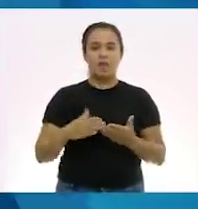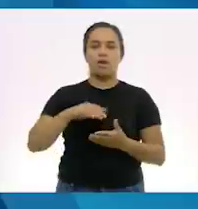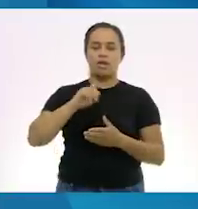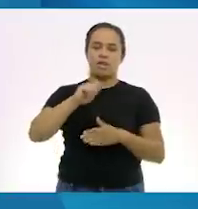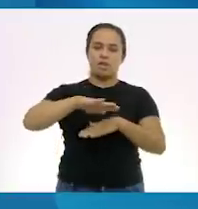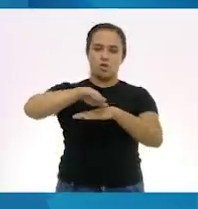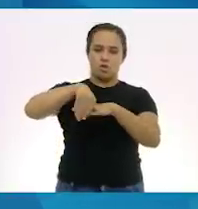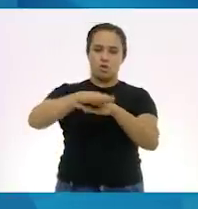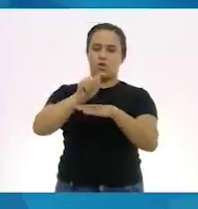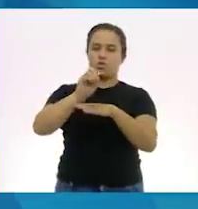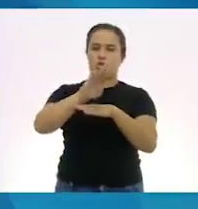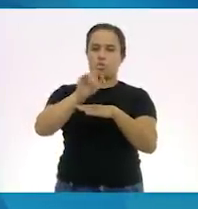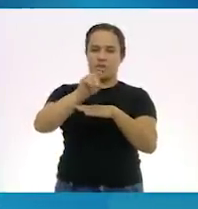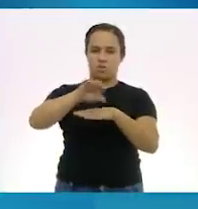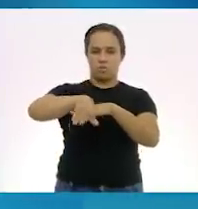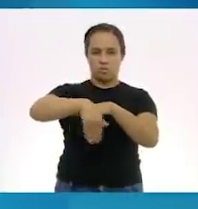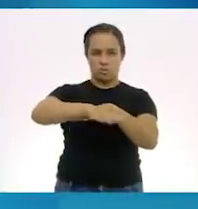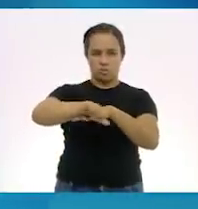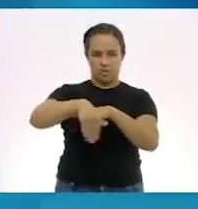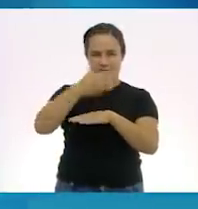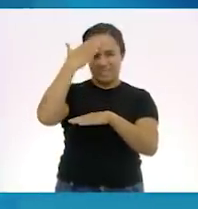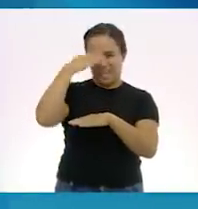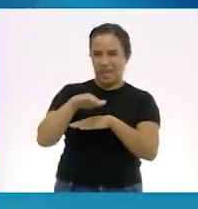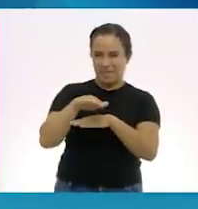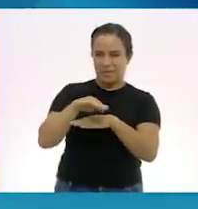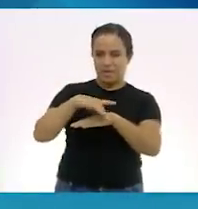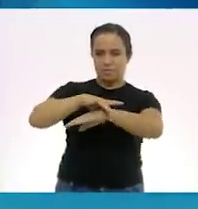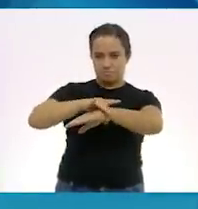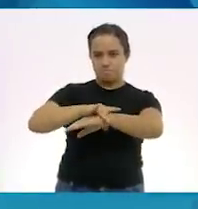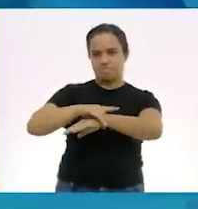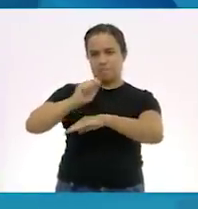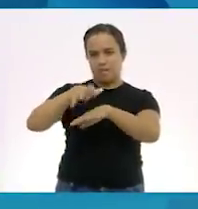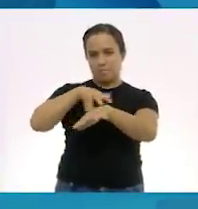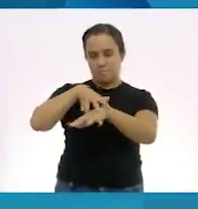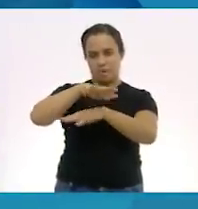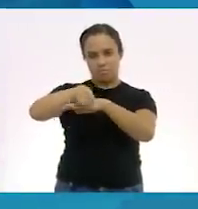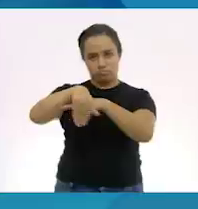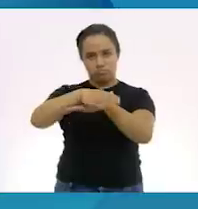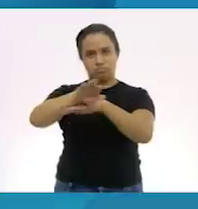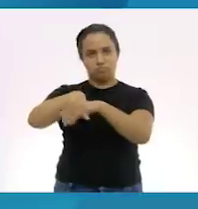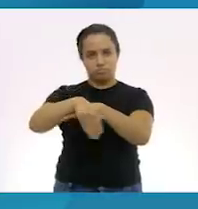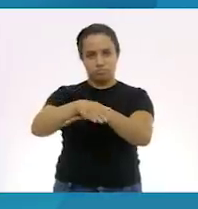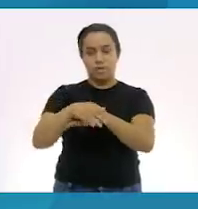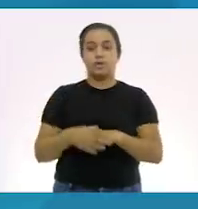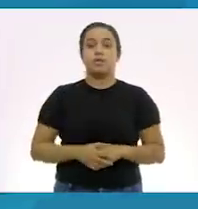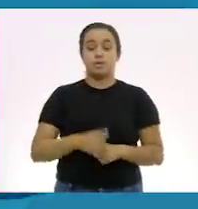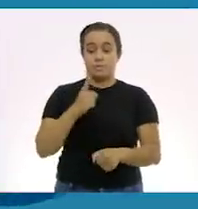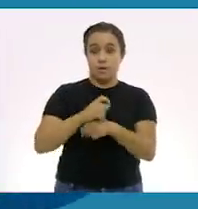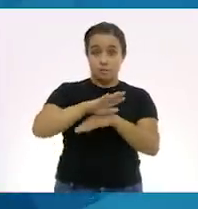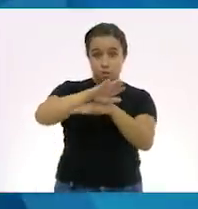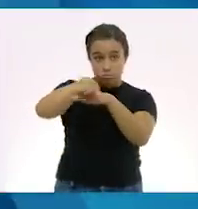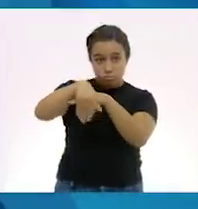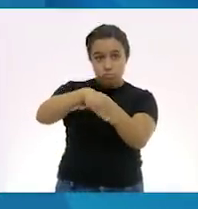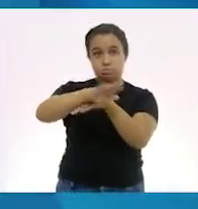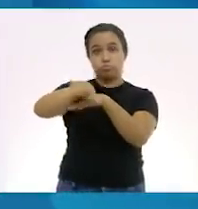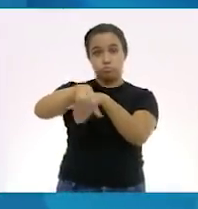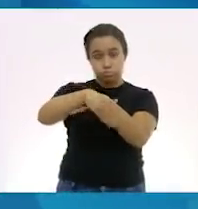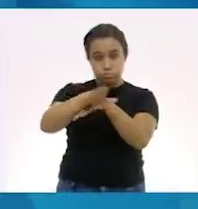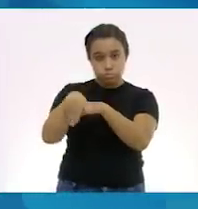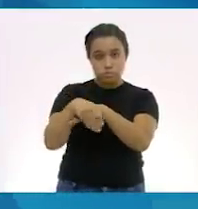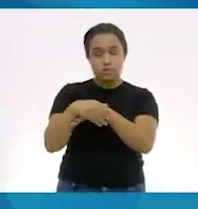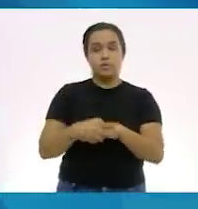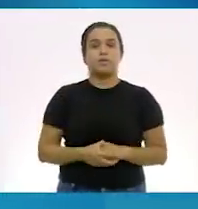nos podamos sostener y vamos a mover la rodilla junto con el pie, ¿sale? Hacia adelante